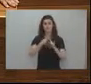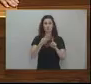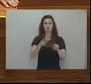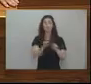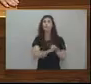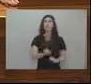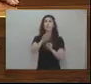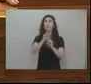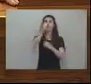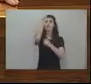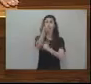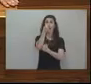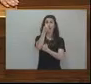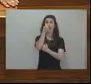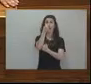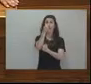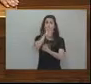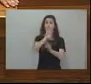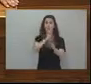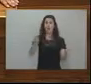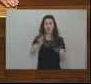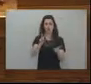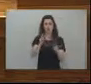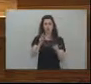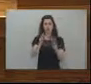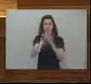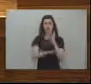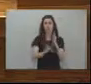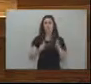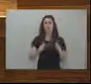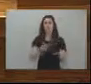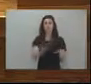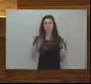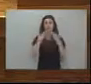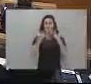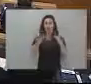que han empeorado radicalmente las condiciones de vida de la ciudadanía durante los últimos años. Muchas gracias.